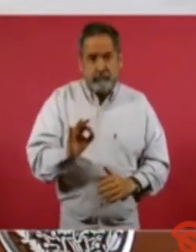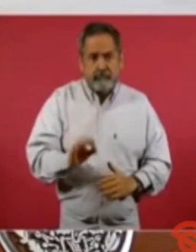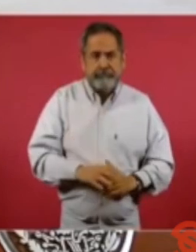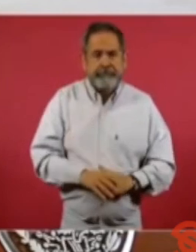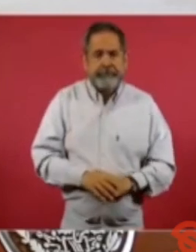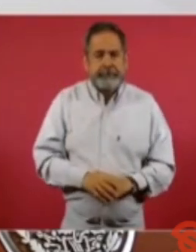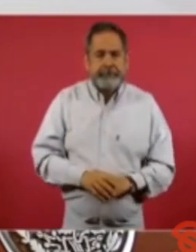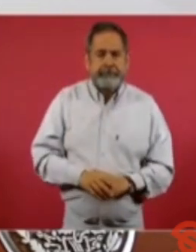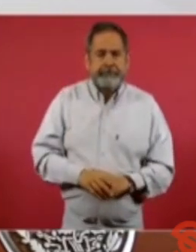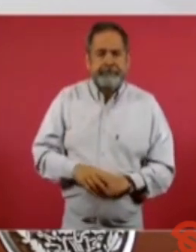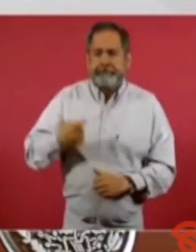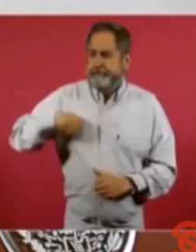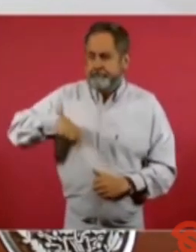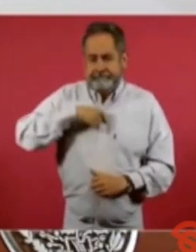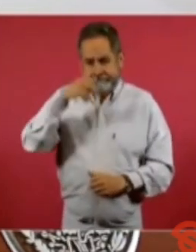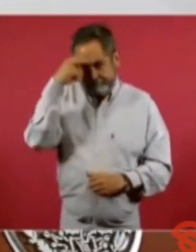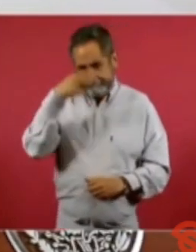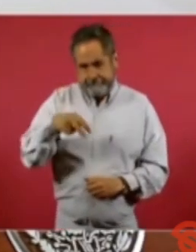tenemos